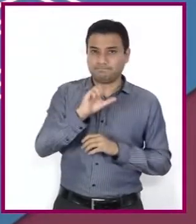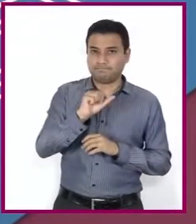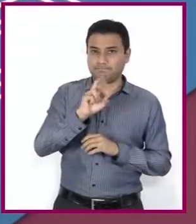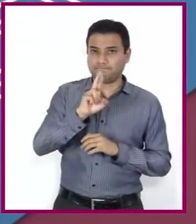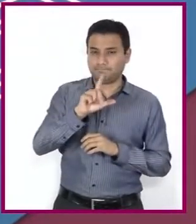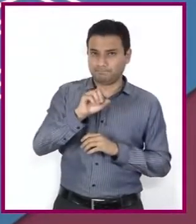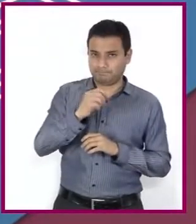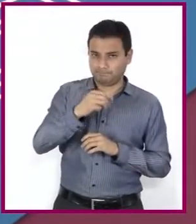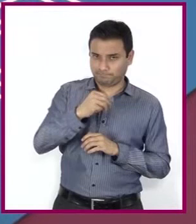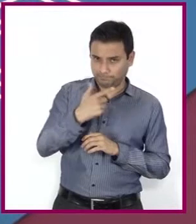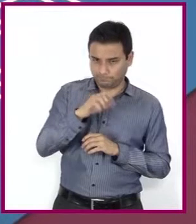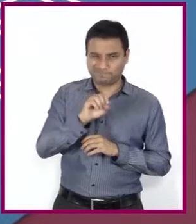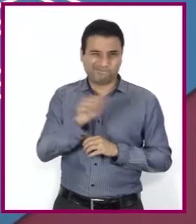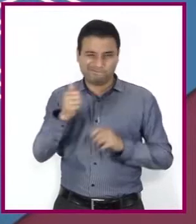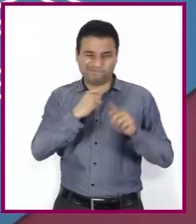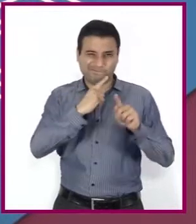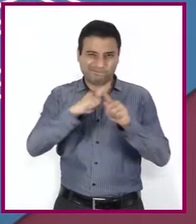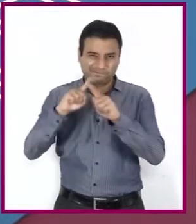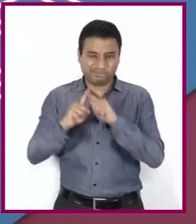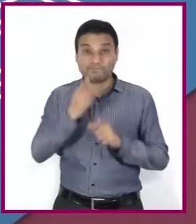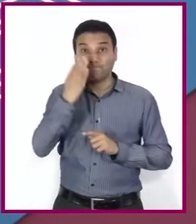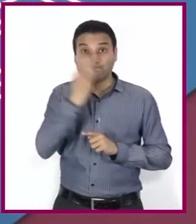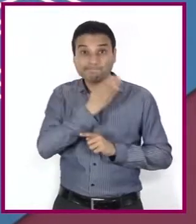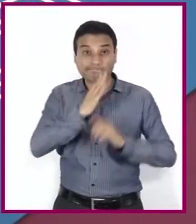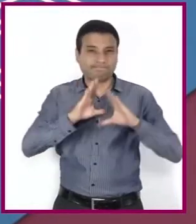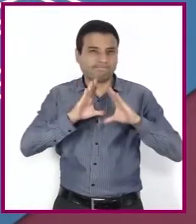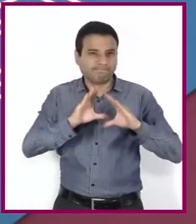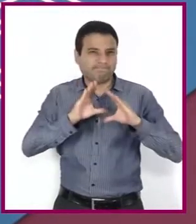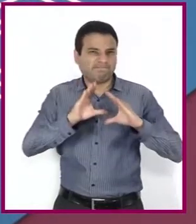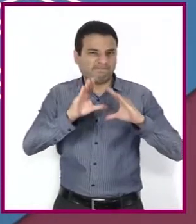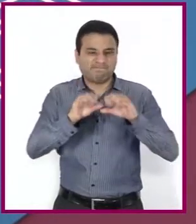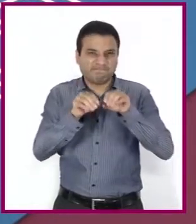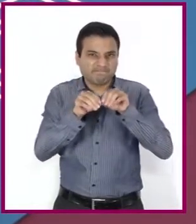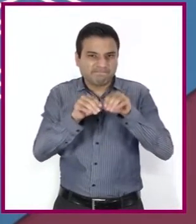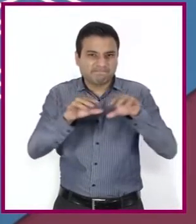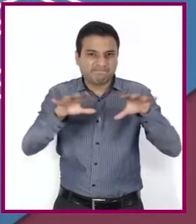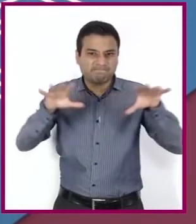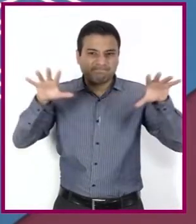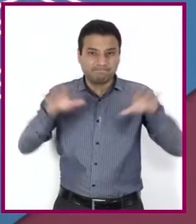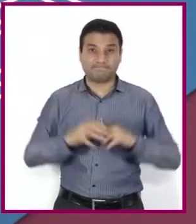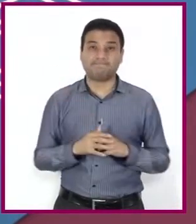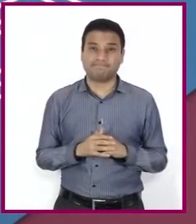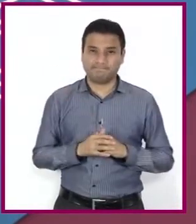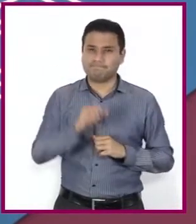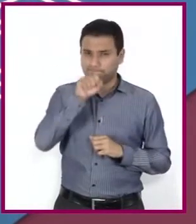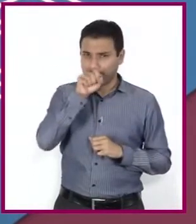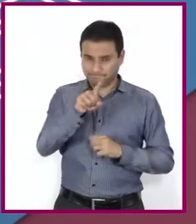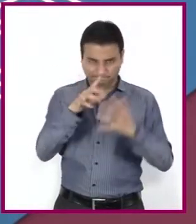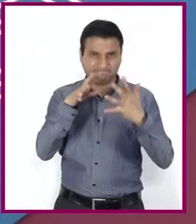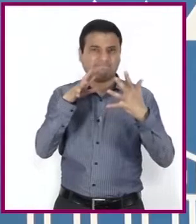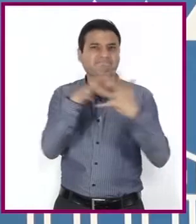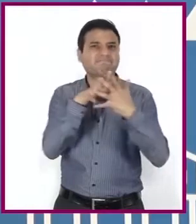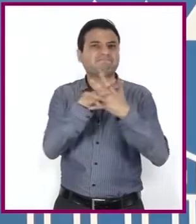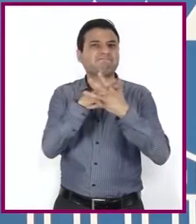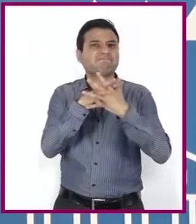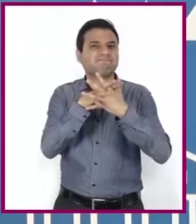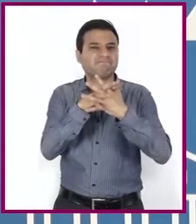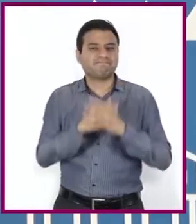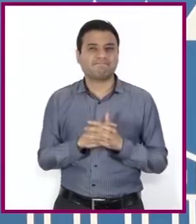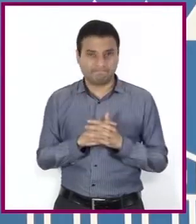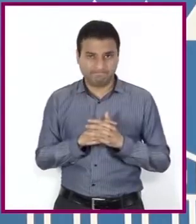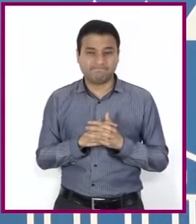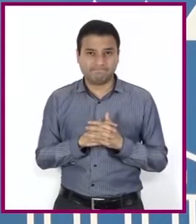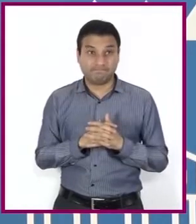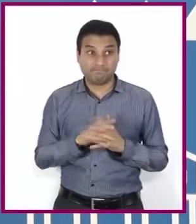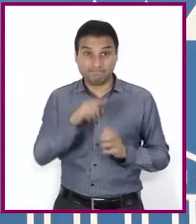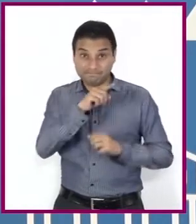Recaredo comenzaron a buscar la conversión al cristianismo de sus súbditos, aún por la fuerza de las armas. Quien se resistiera a ello